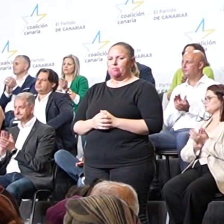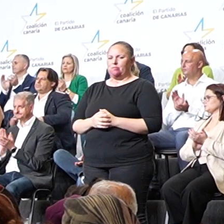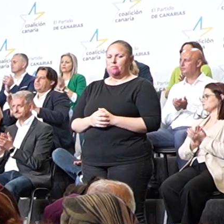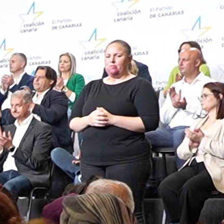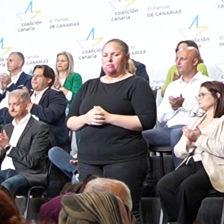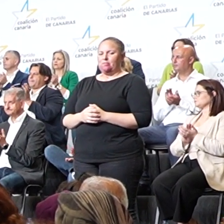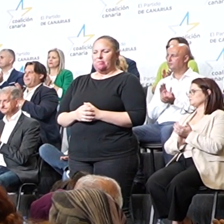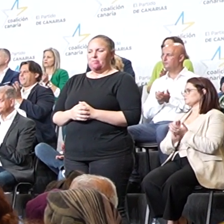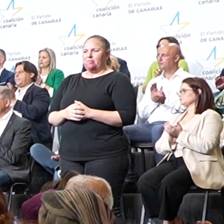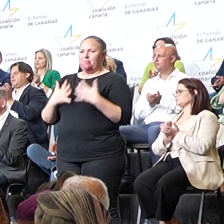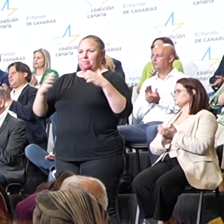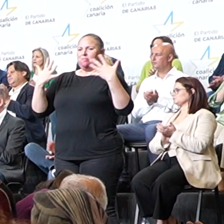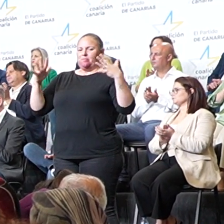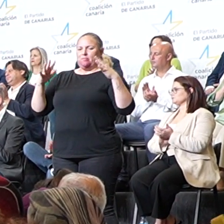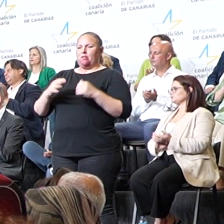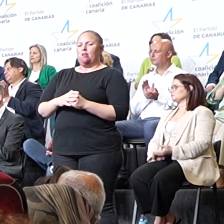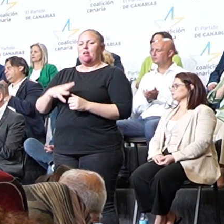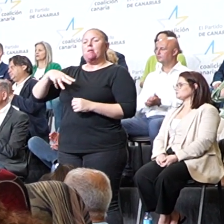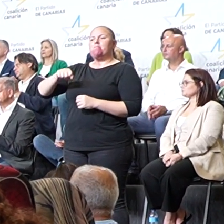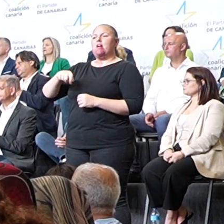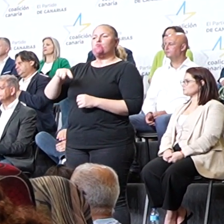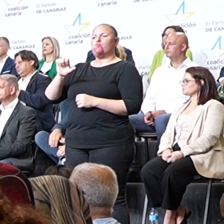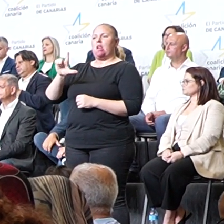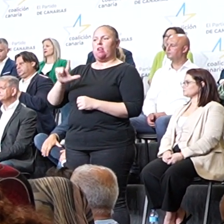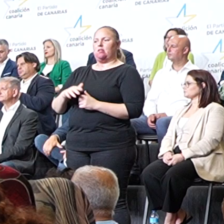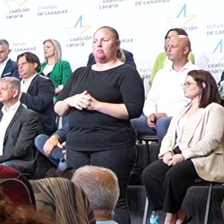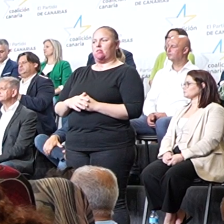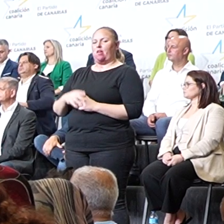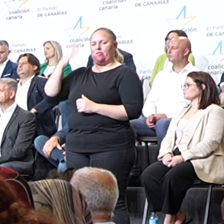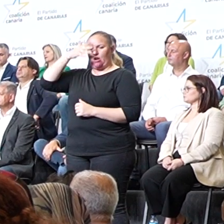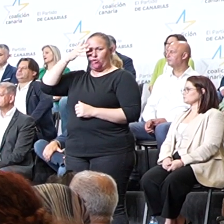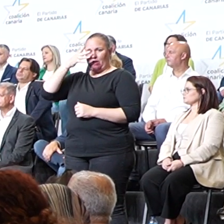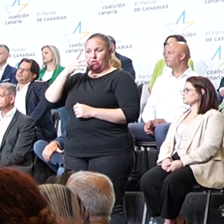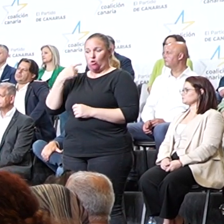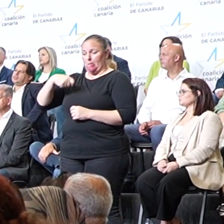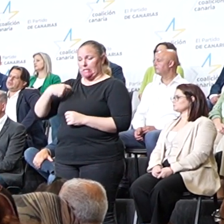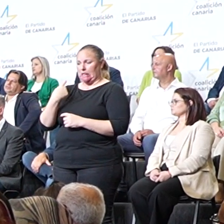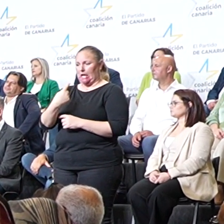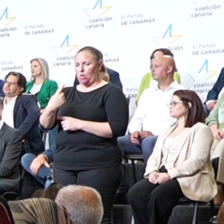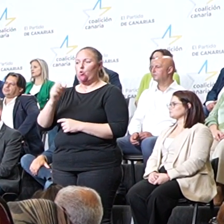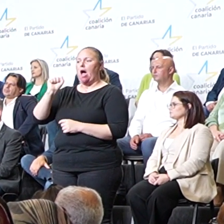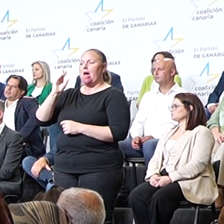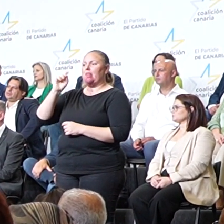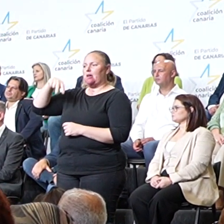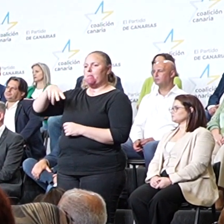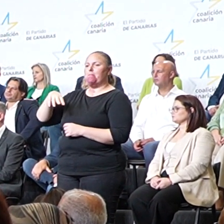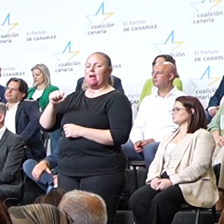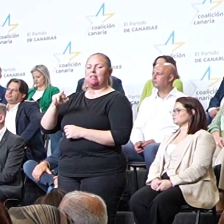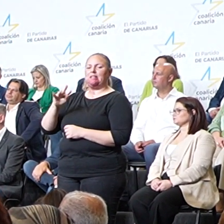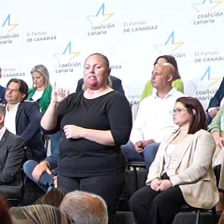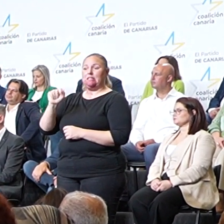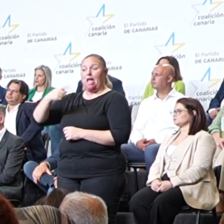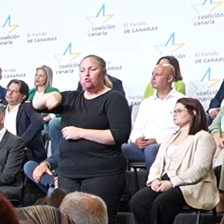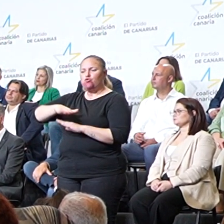acompañado. Manolo Hermoso, Fernando Clavijo y todos los presidentes, Adán Martín, tenían